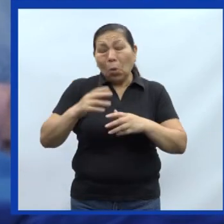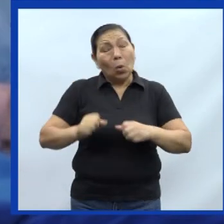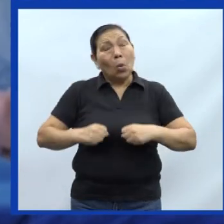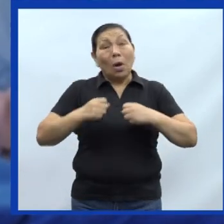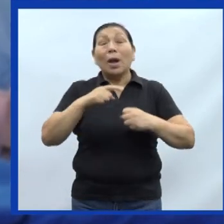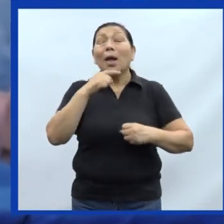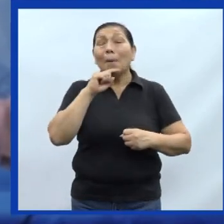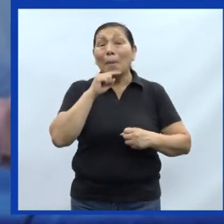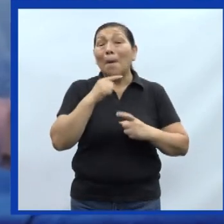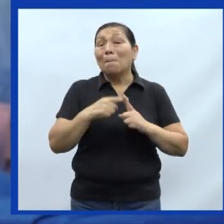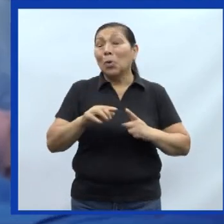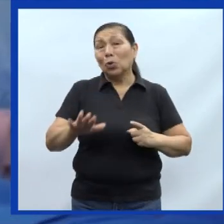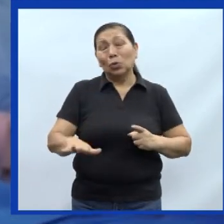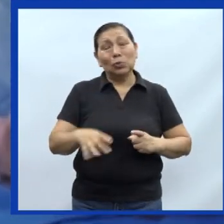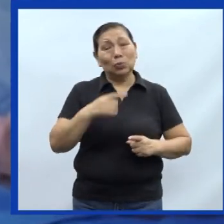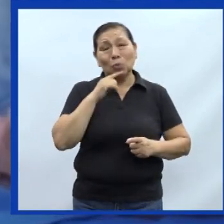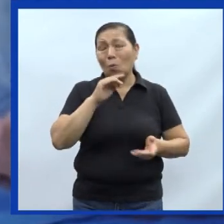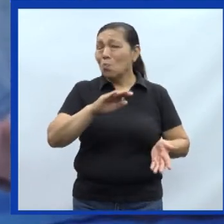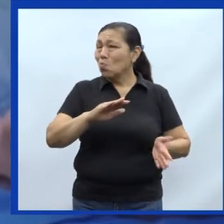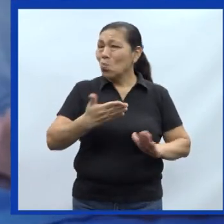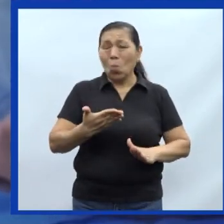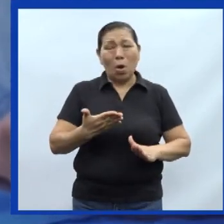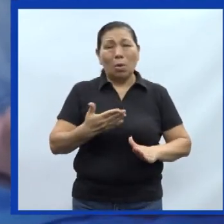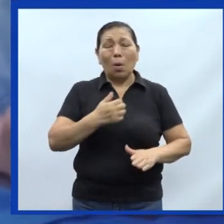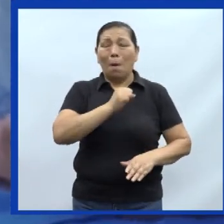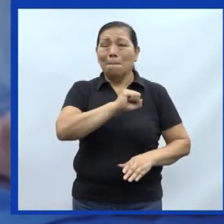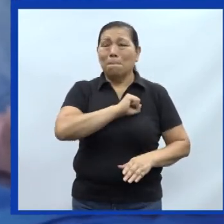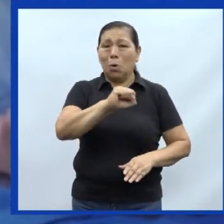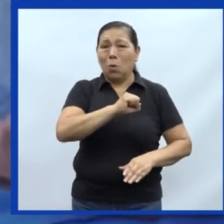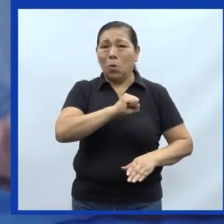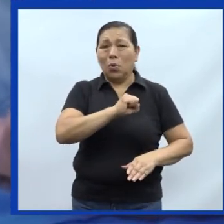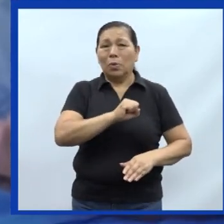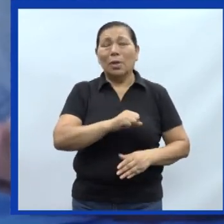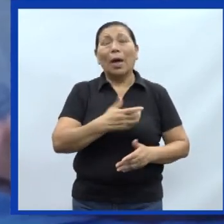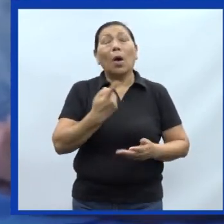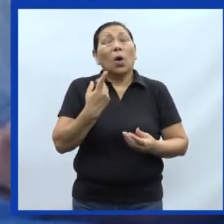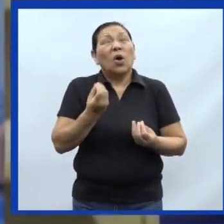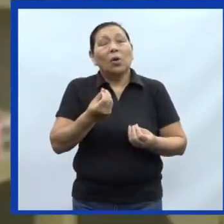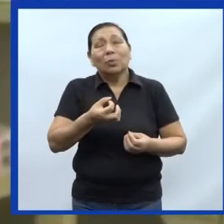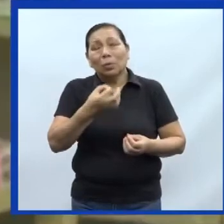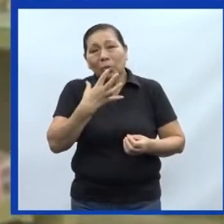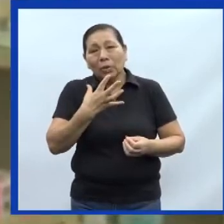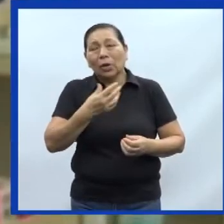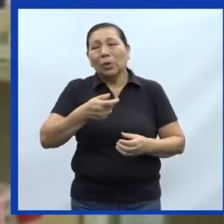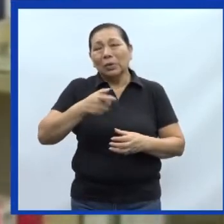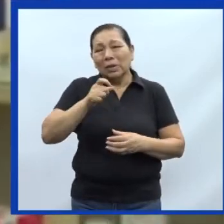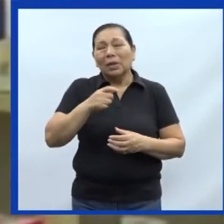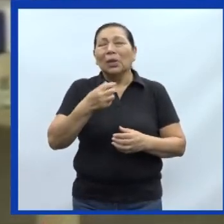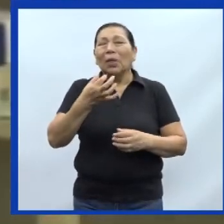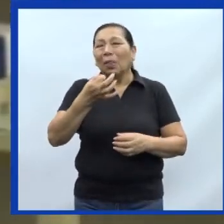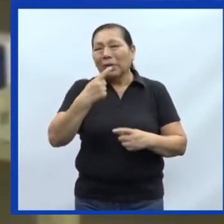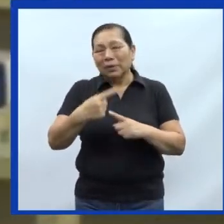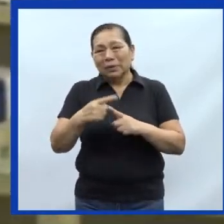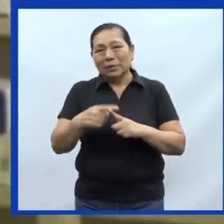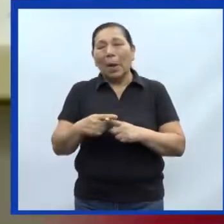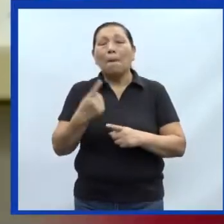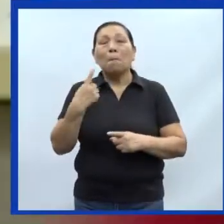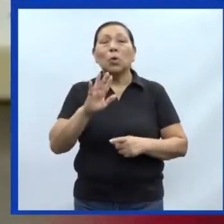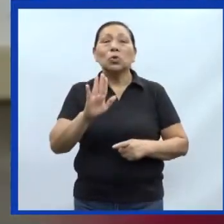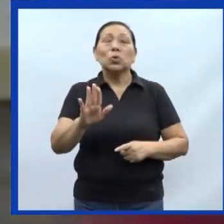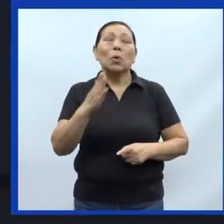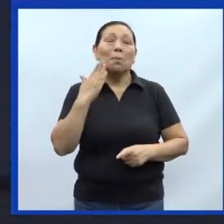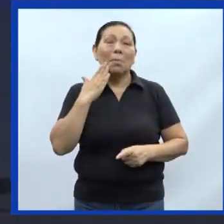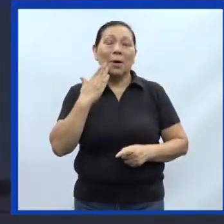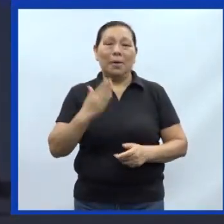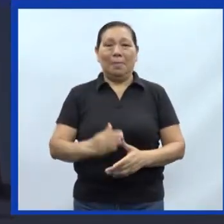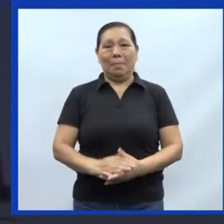reanimar a la mujer, pero la menor falleció por un paro cardiorrespiratorio, tras ingerir un cóctel de fármacos administrados por su